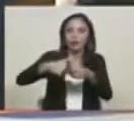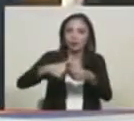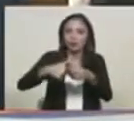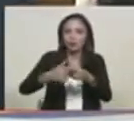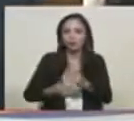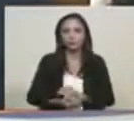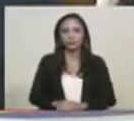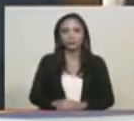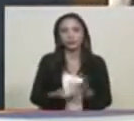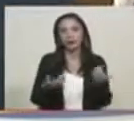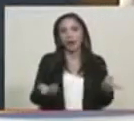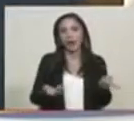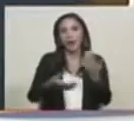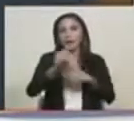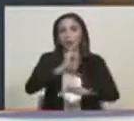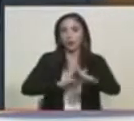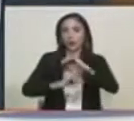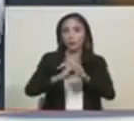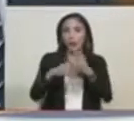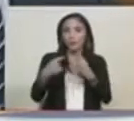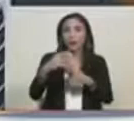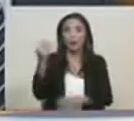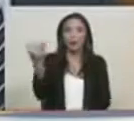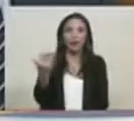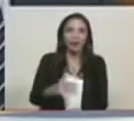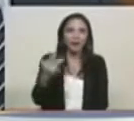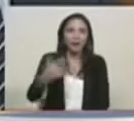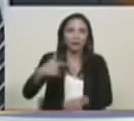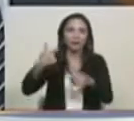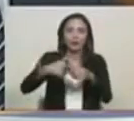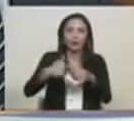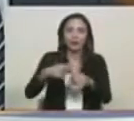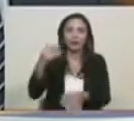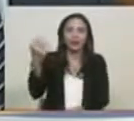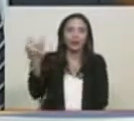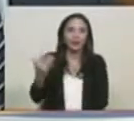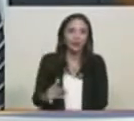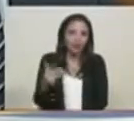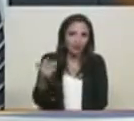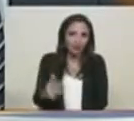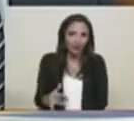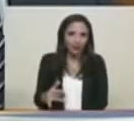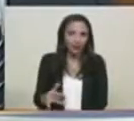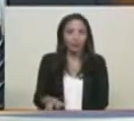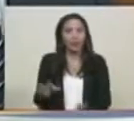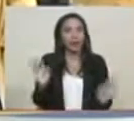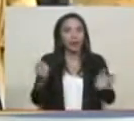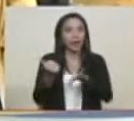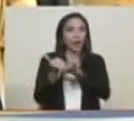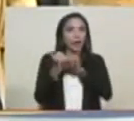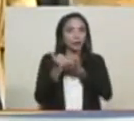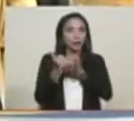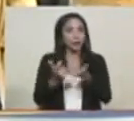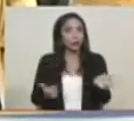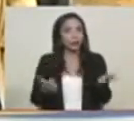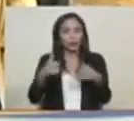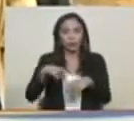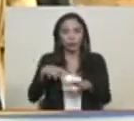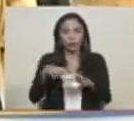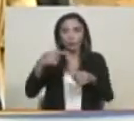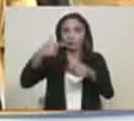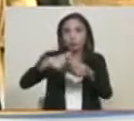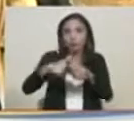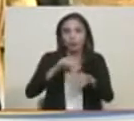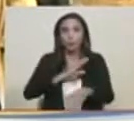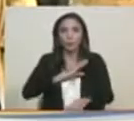a precio internacional y el subsidio no reciba usted con usuario de su